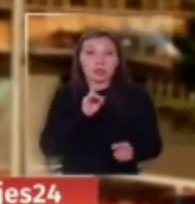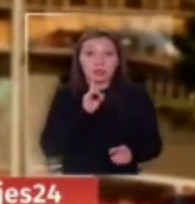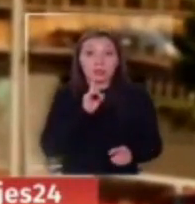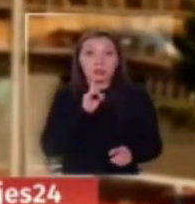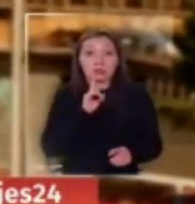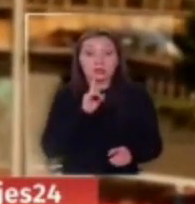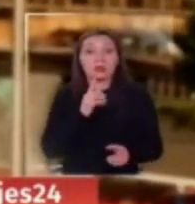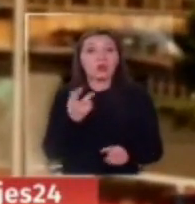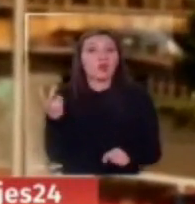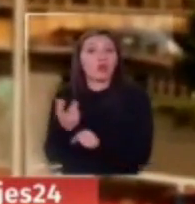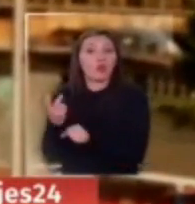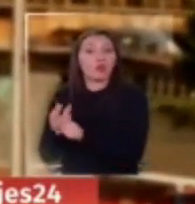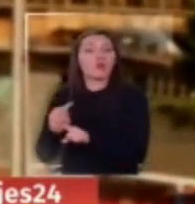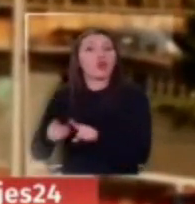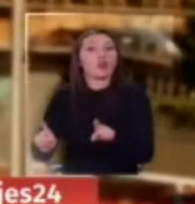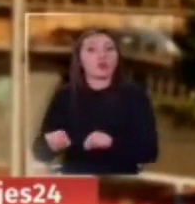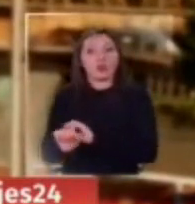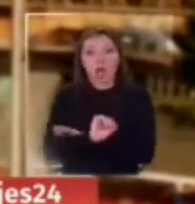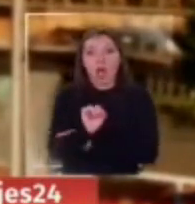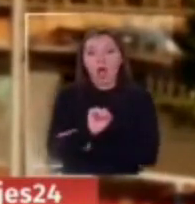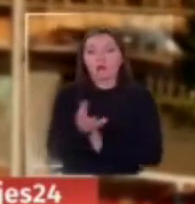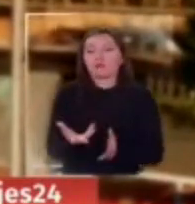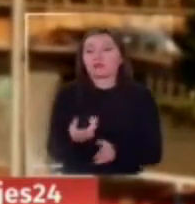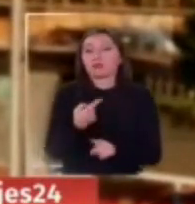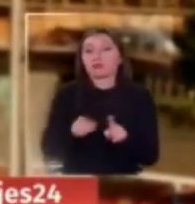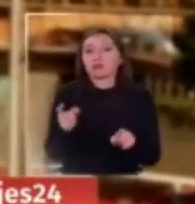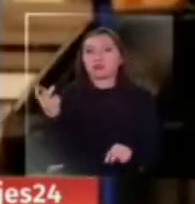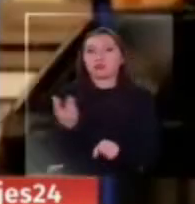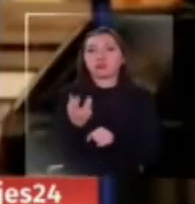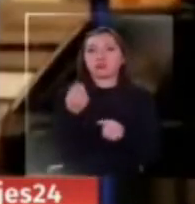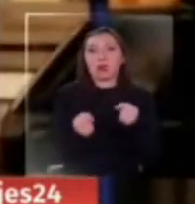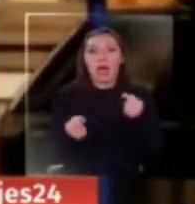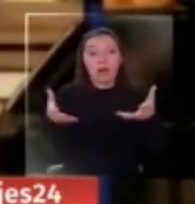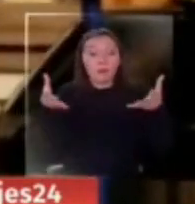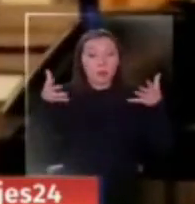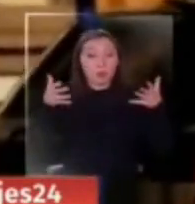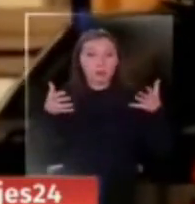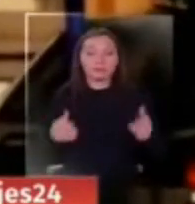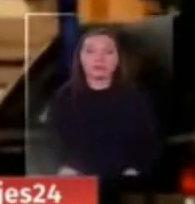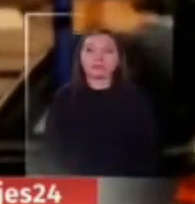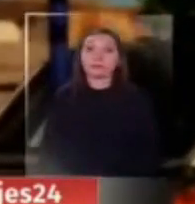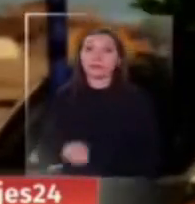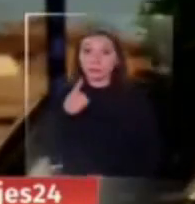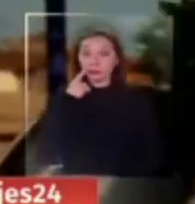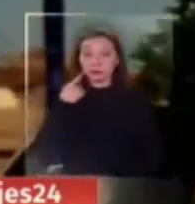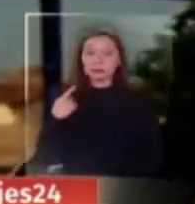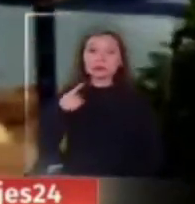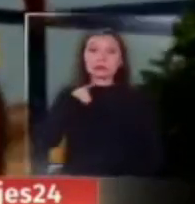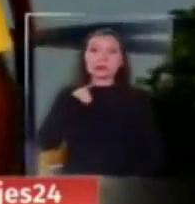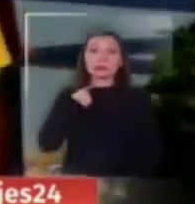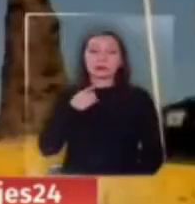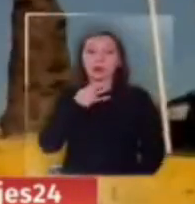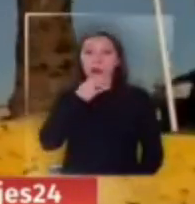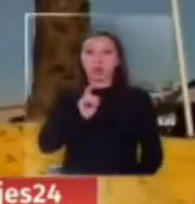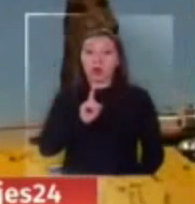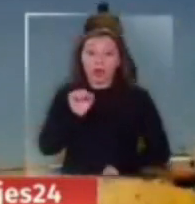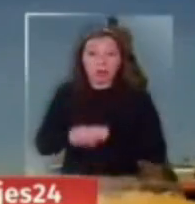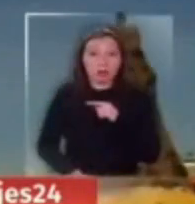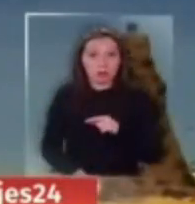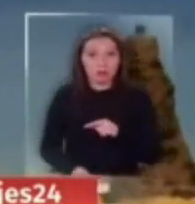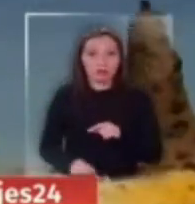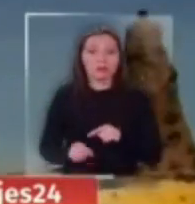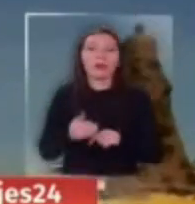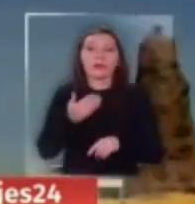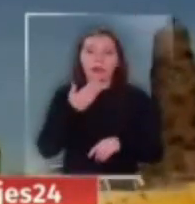Han robado otros tipos de vehículos, han robado otros camiones. Y aunque el camionero atacado no lo quiera reconocer, él